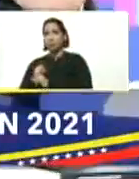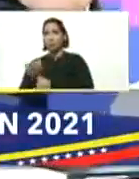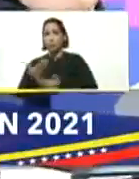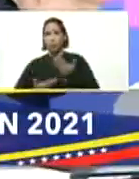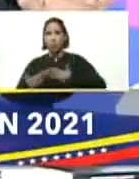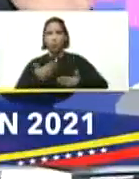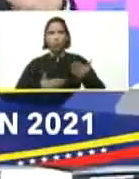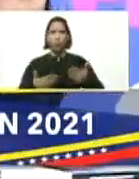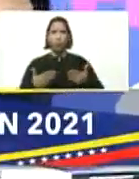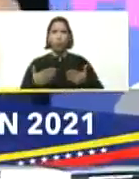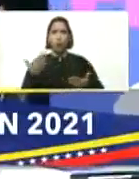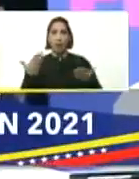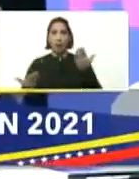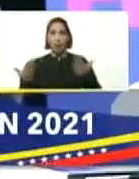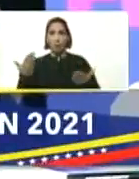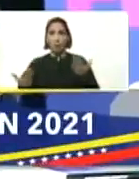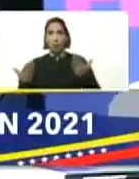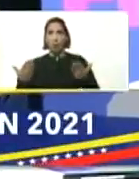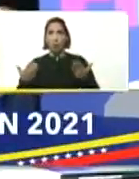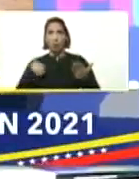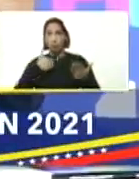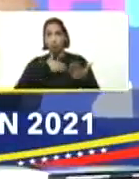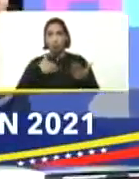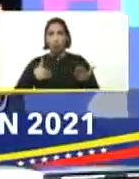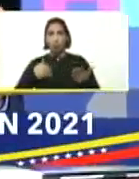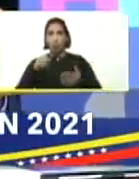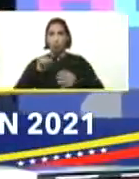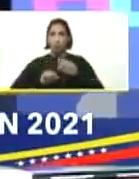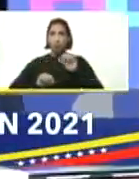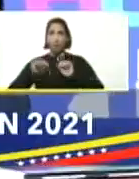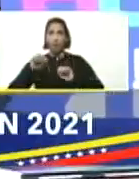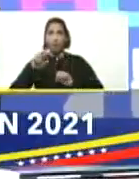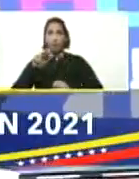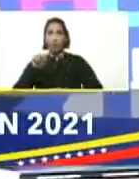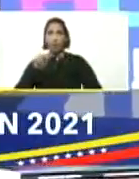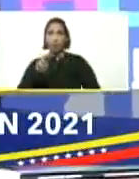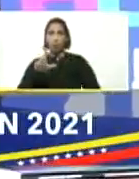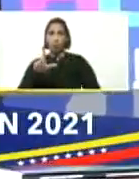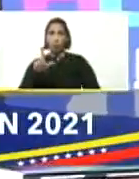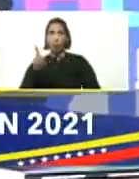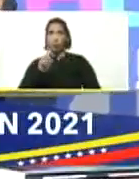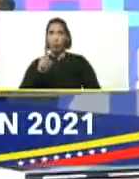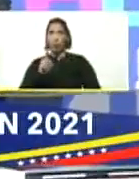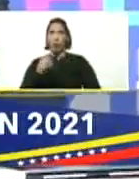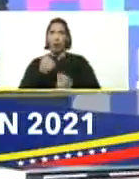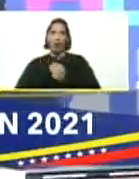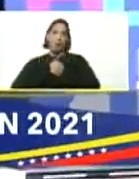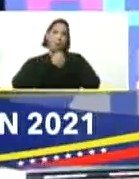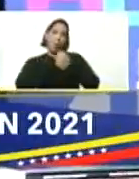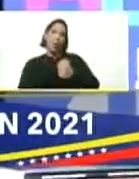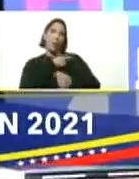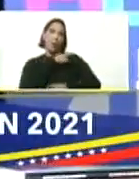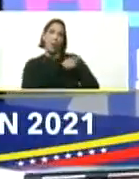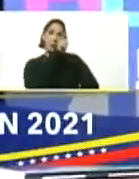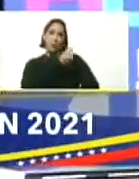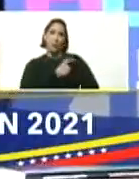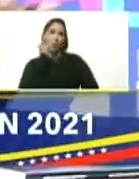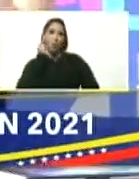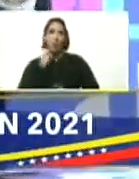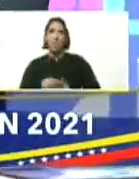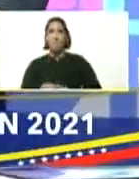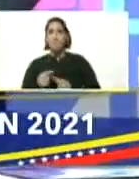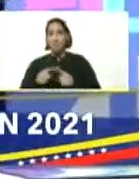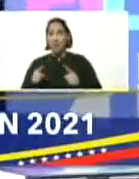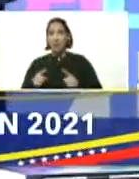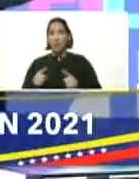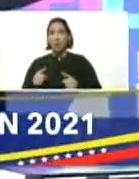ambos formatos. Yo quiero salir aquí en defensa de Raúl Casal, no porque no le tenga un gran amor a María Elcira, sino